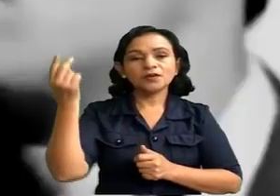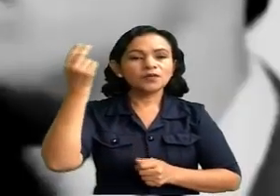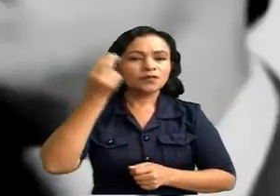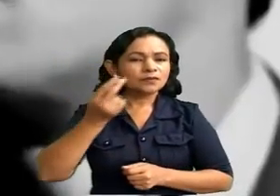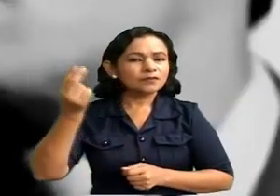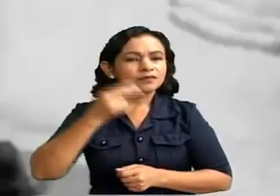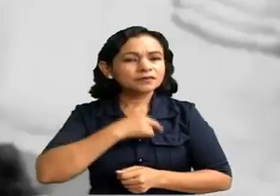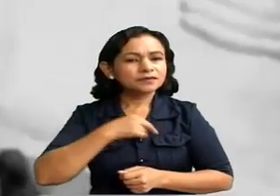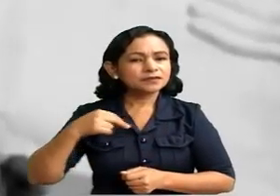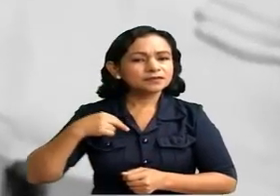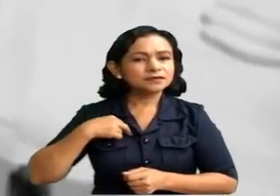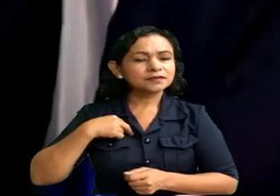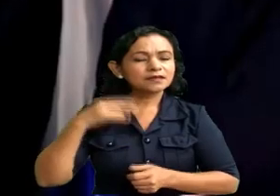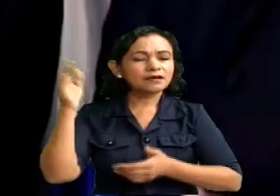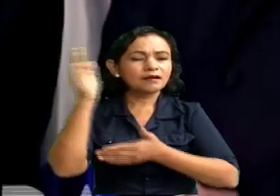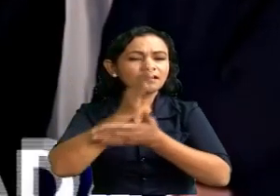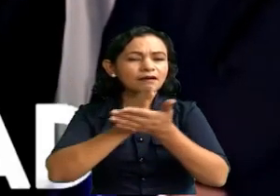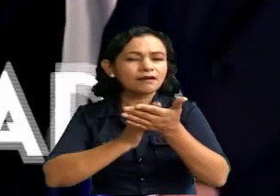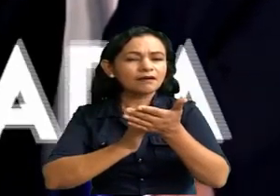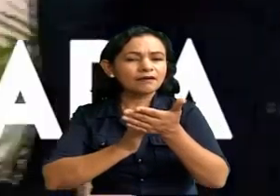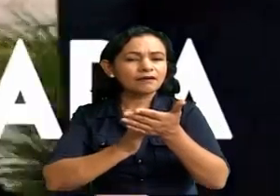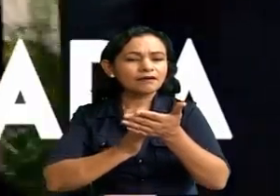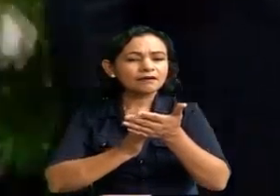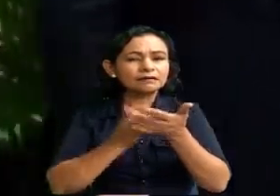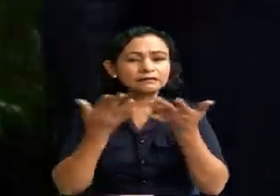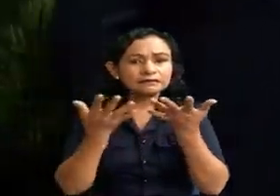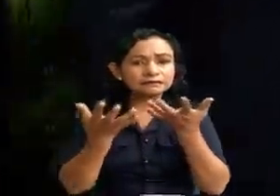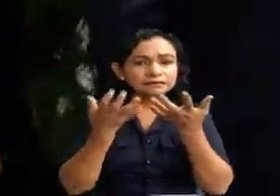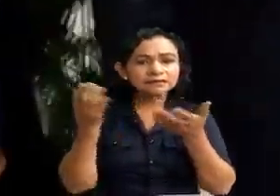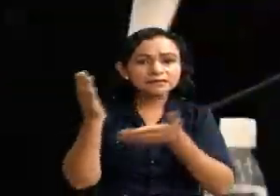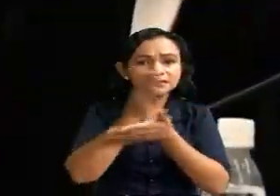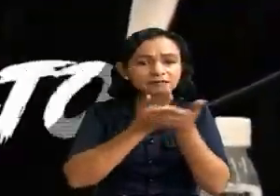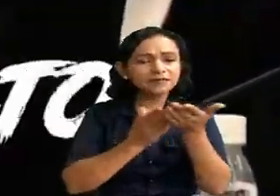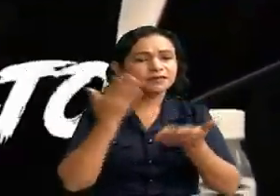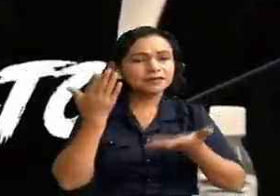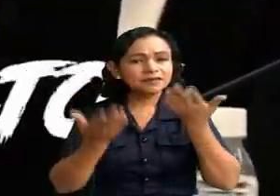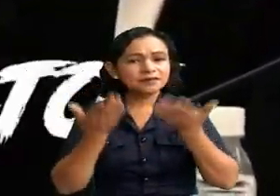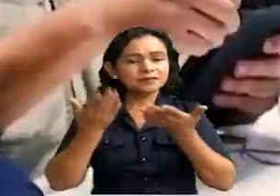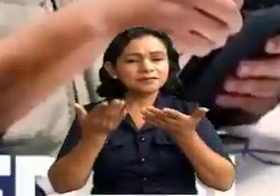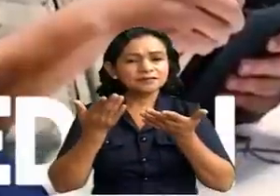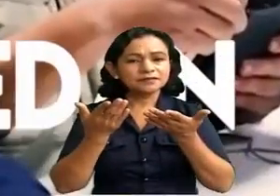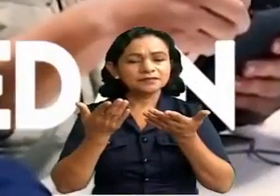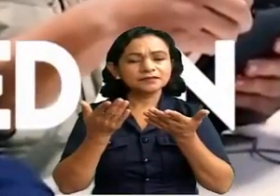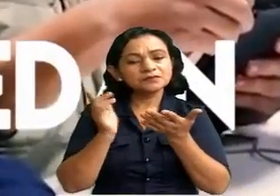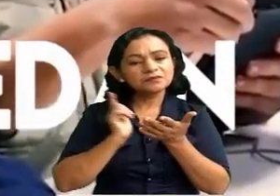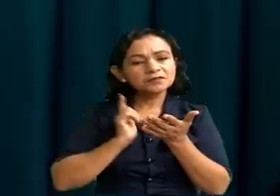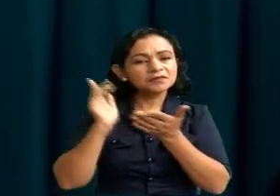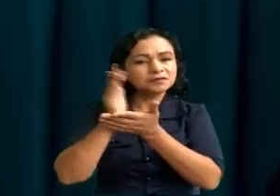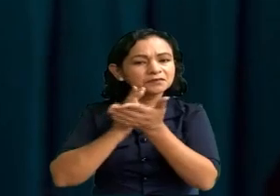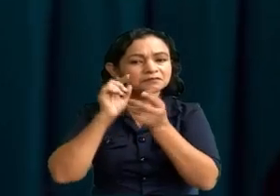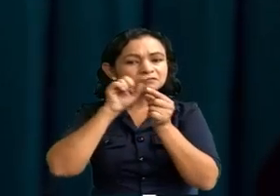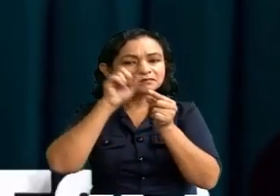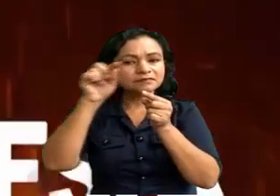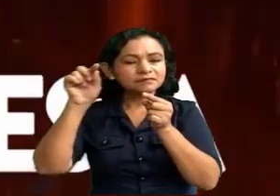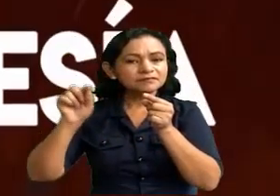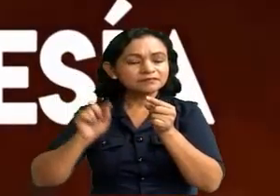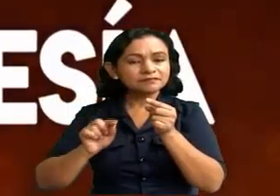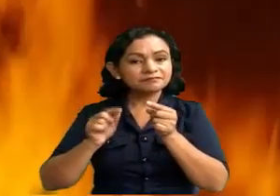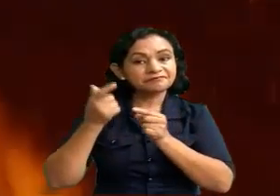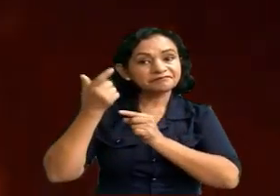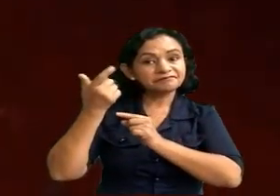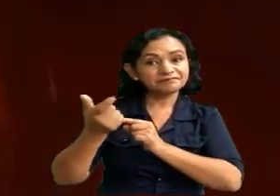utilizando a veces de manera desesperada los reductos que le quedan. Si la